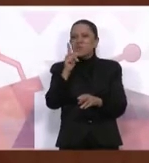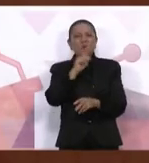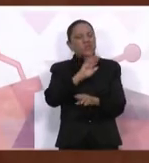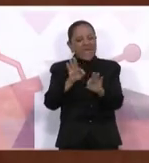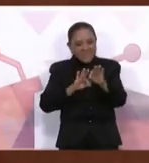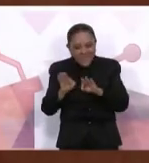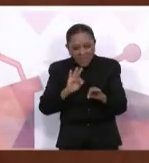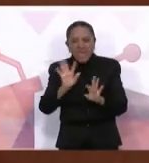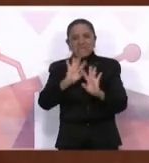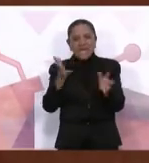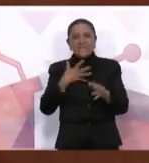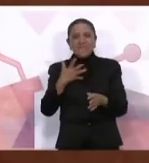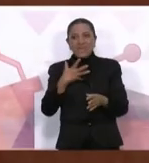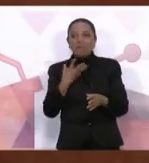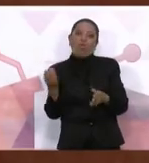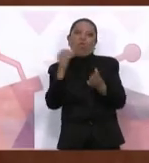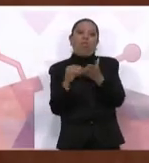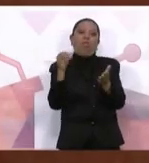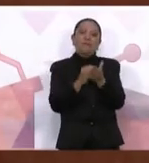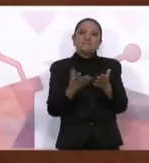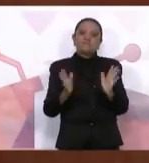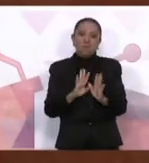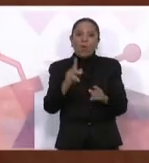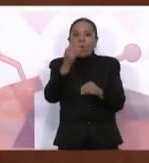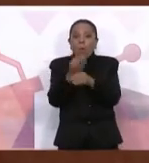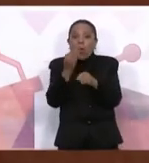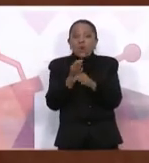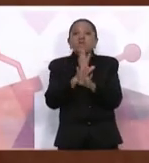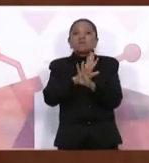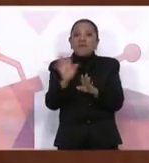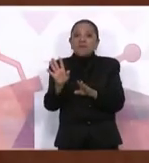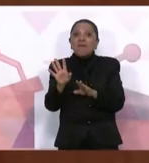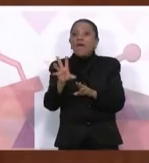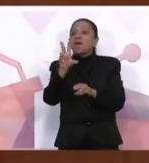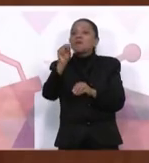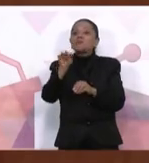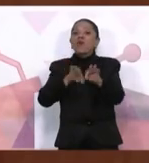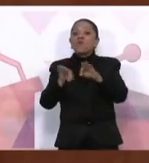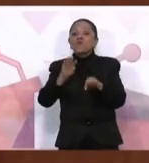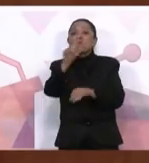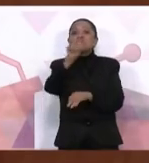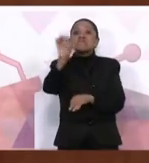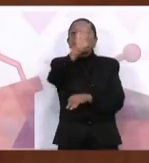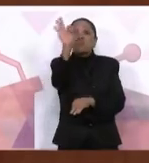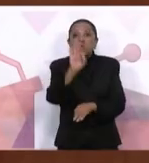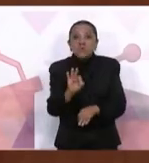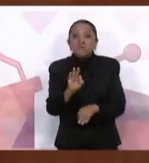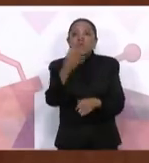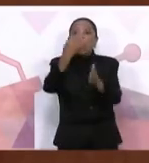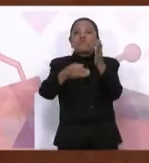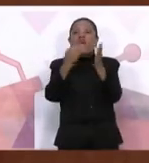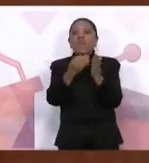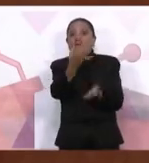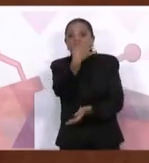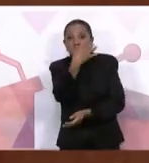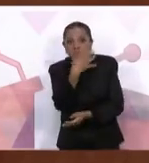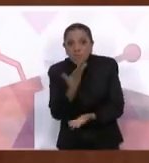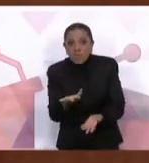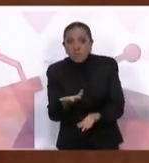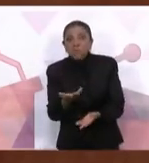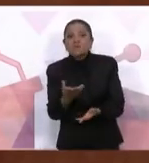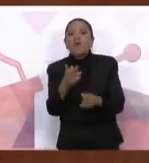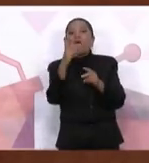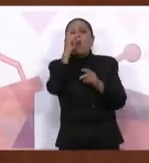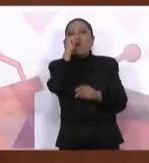salud que están funcionando no al cien por ciento hoy hay desabasto d tenemos un déficit en